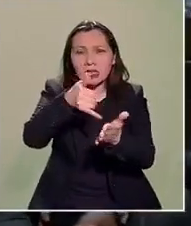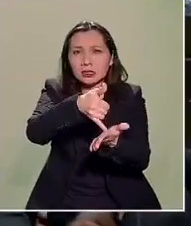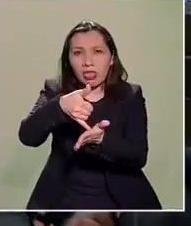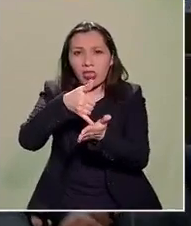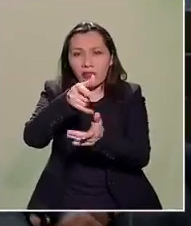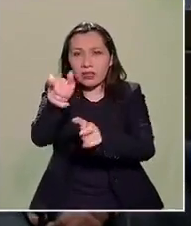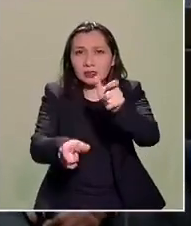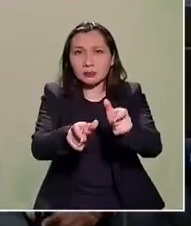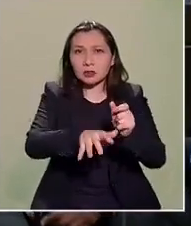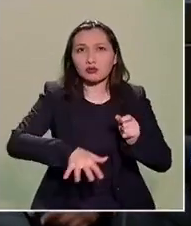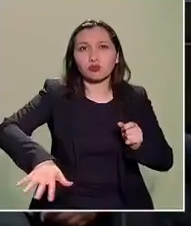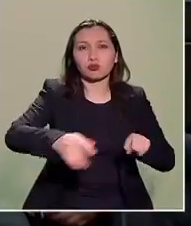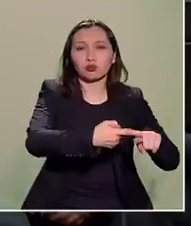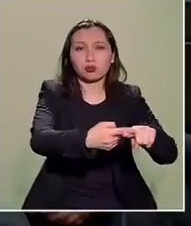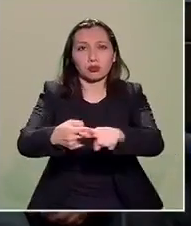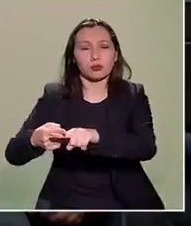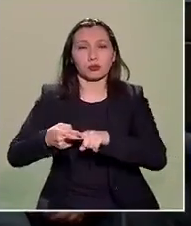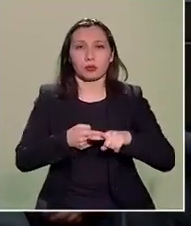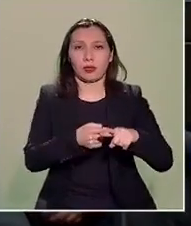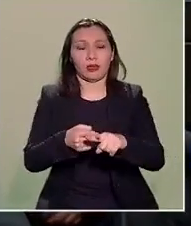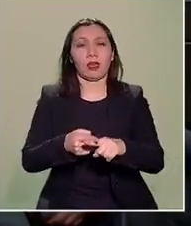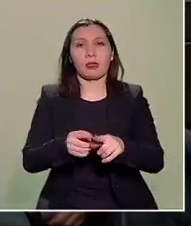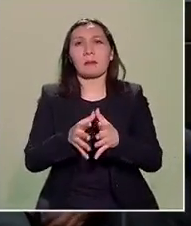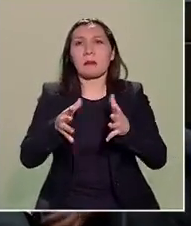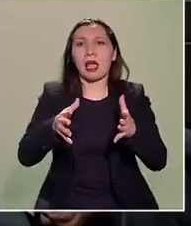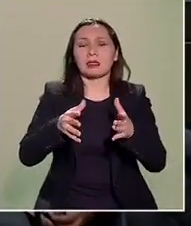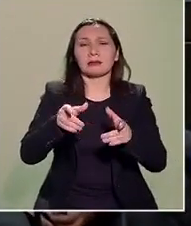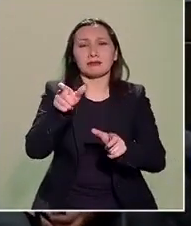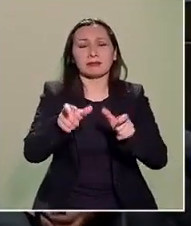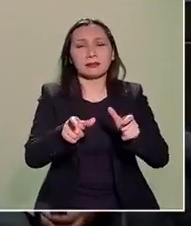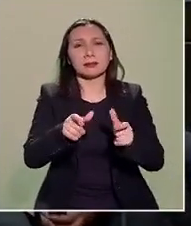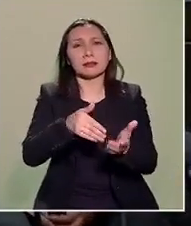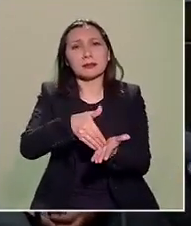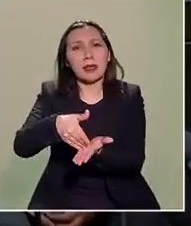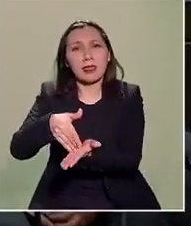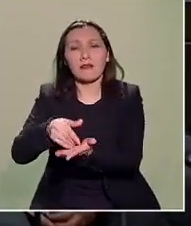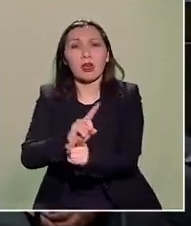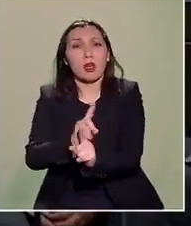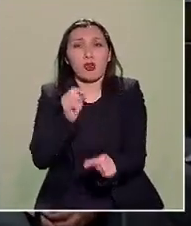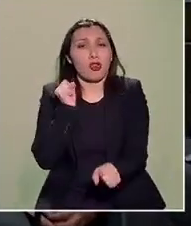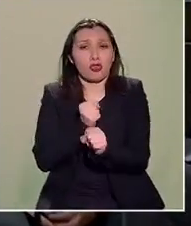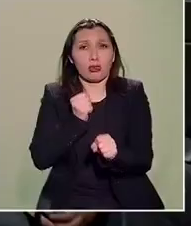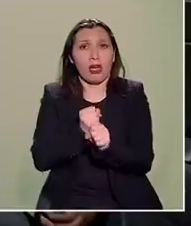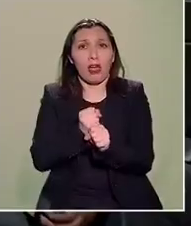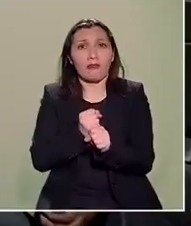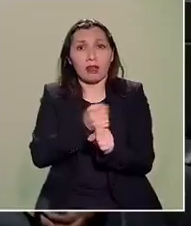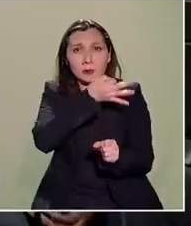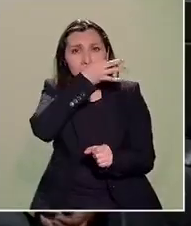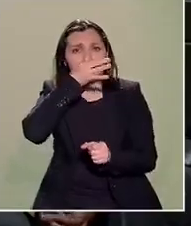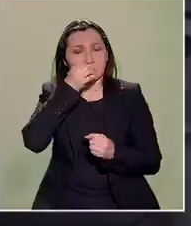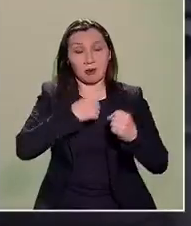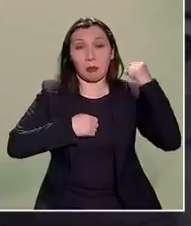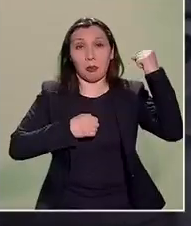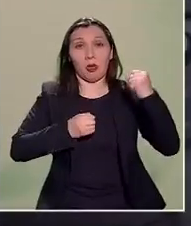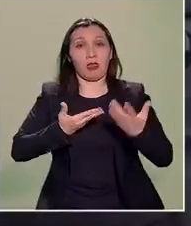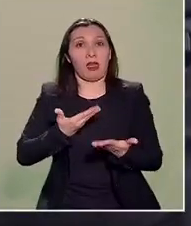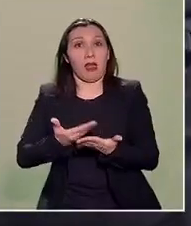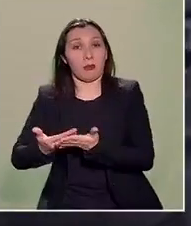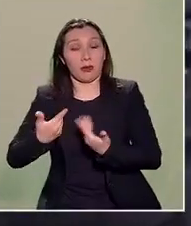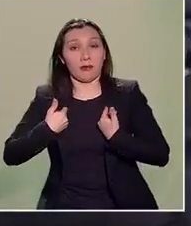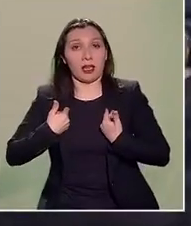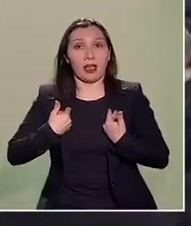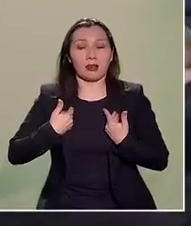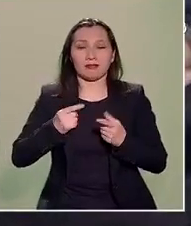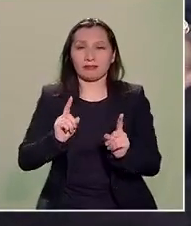de la sociedad hacia los más débiles no trabajando para servirse del poder y sacar